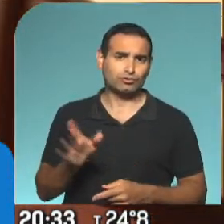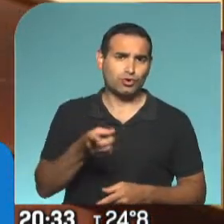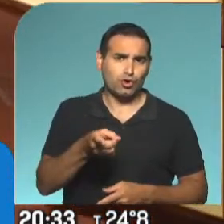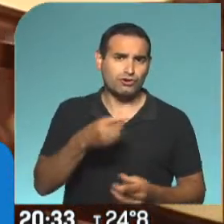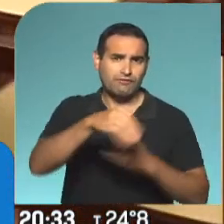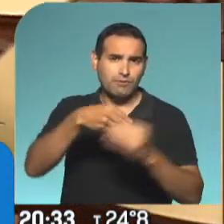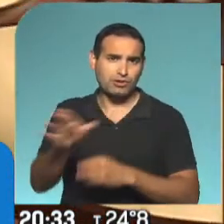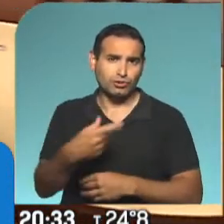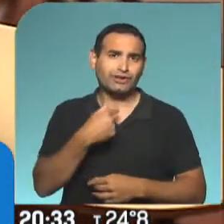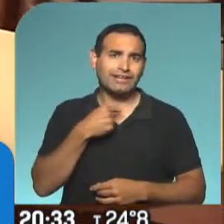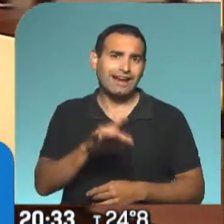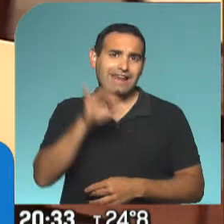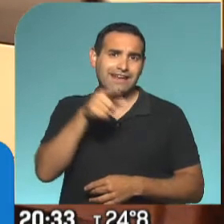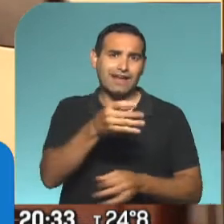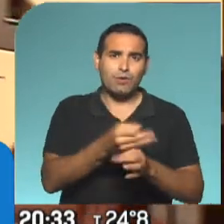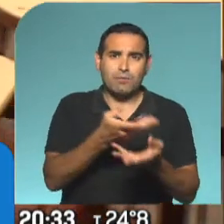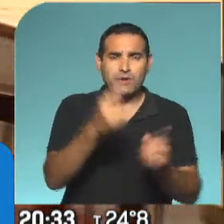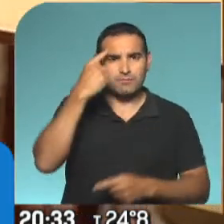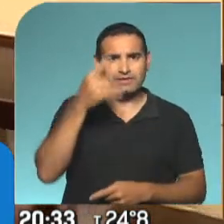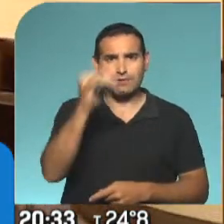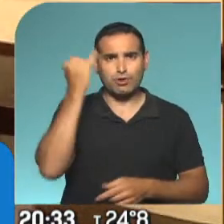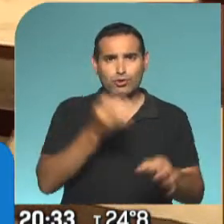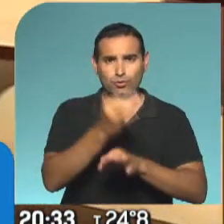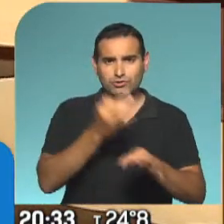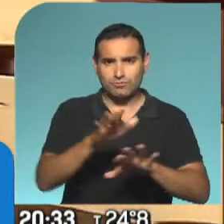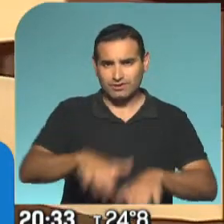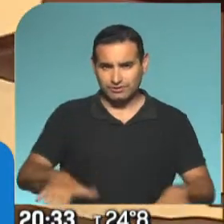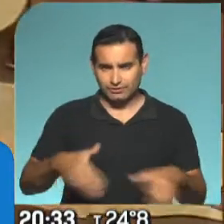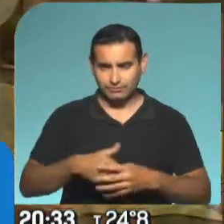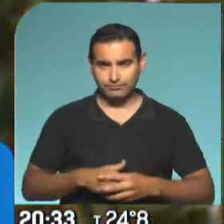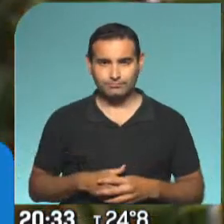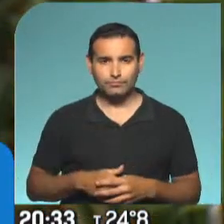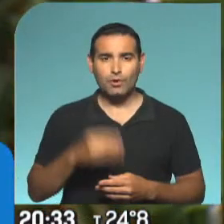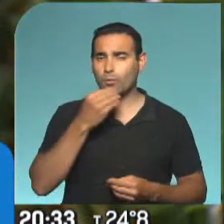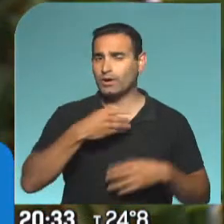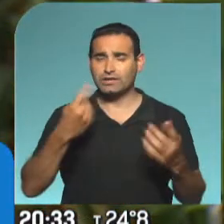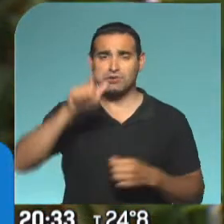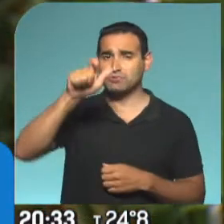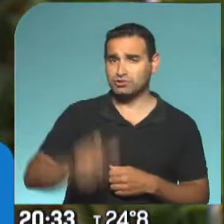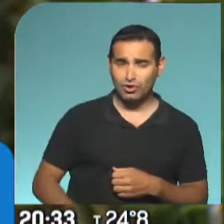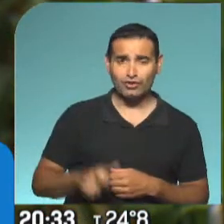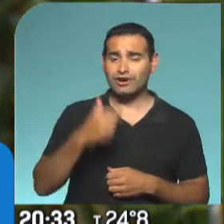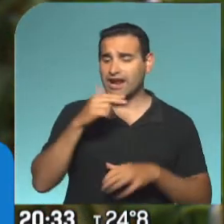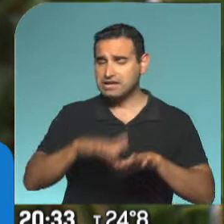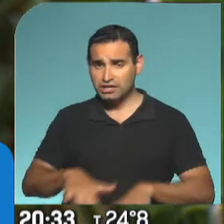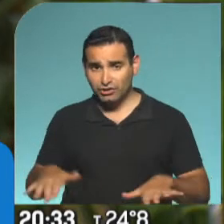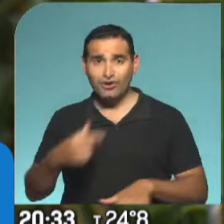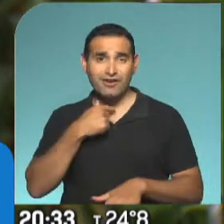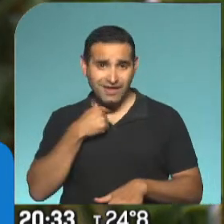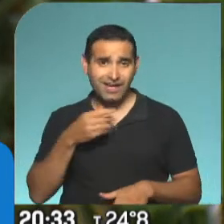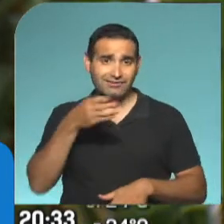familias que eligen la escuela pública porque consideran que es la mejor educación para sus hijos y hijas también. Cualquier persona cuyos hijos o hijas